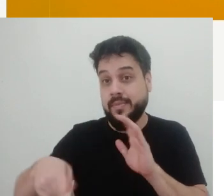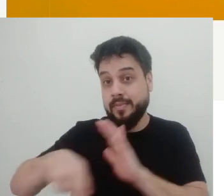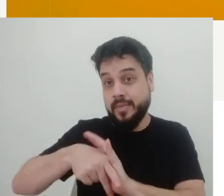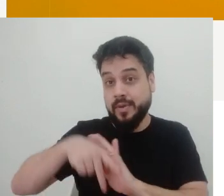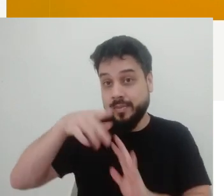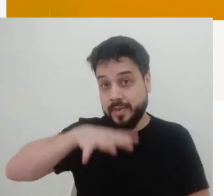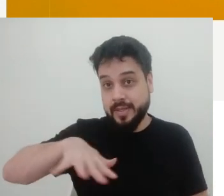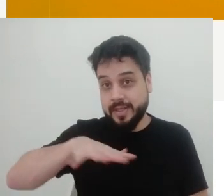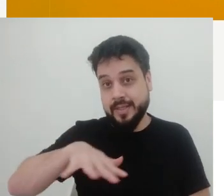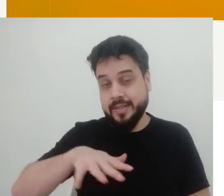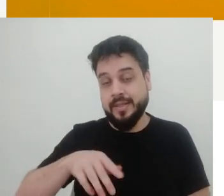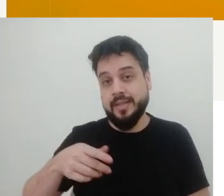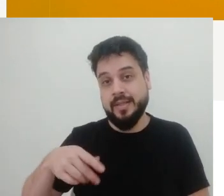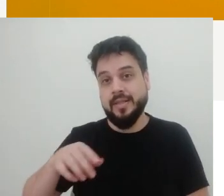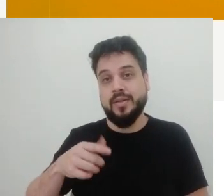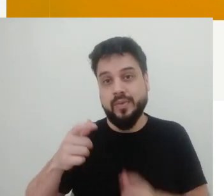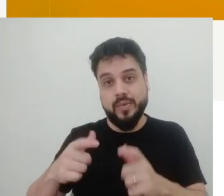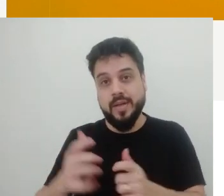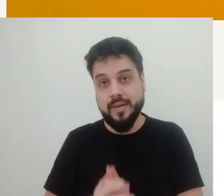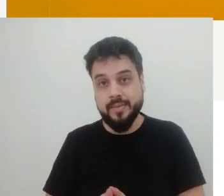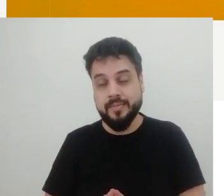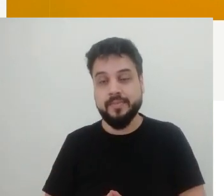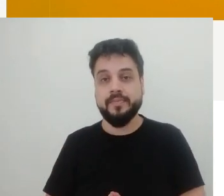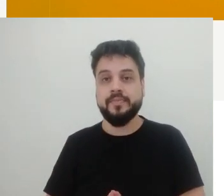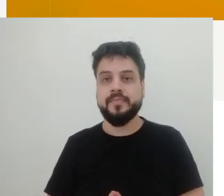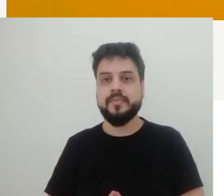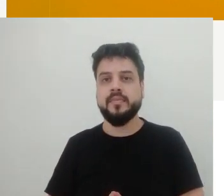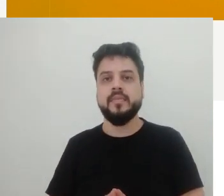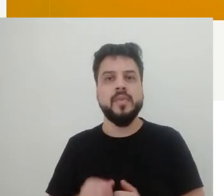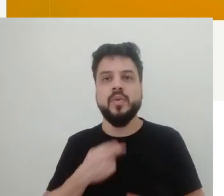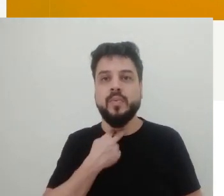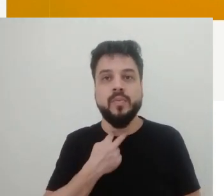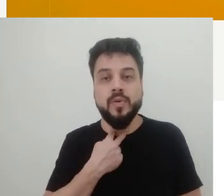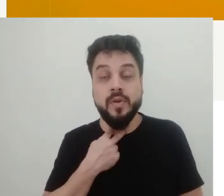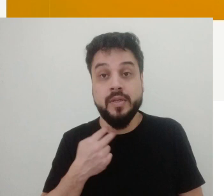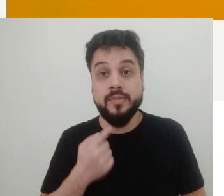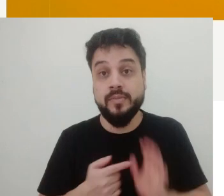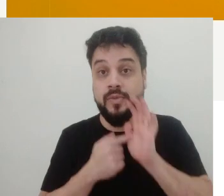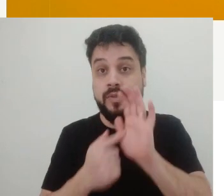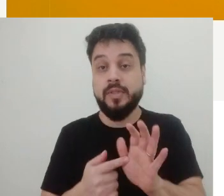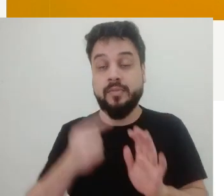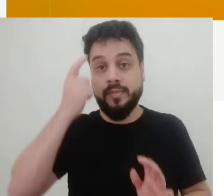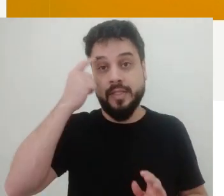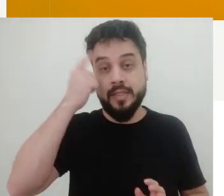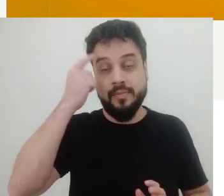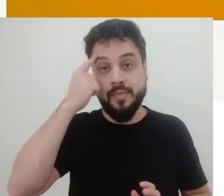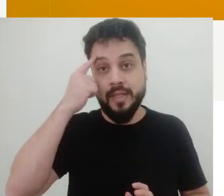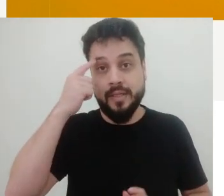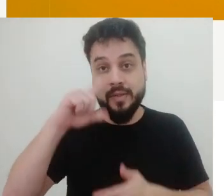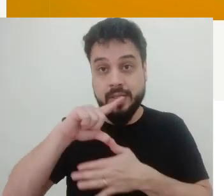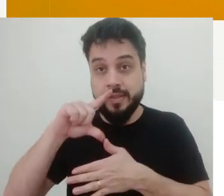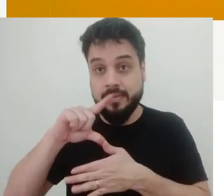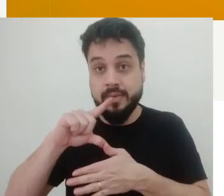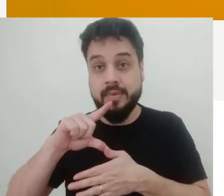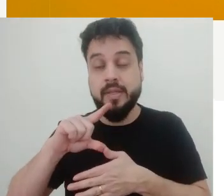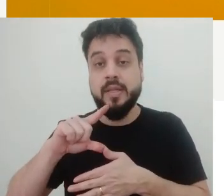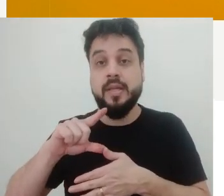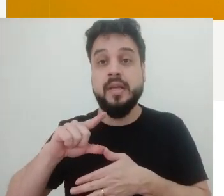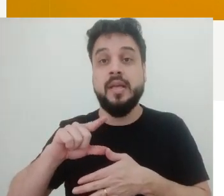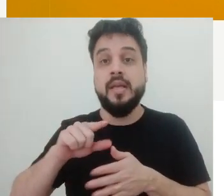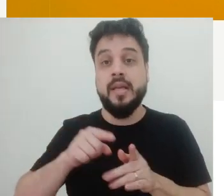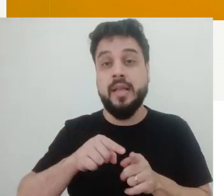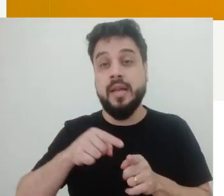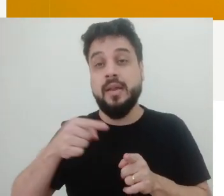1950 sin considerar incluso en primer lugar las ciencias económico-sociales.